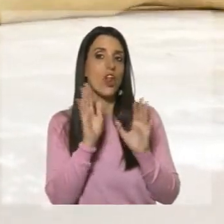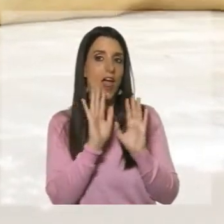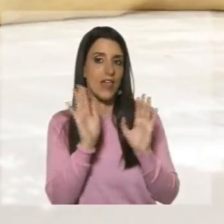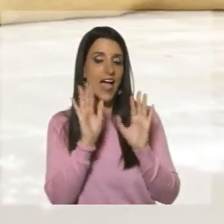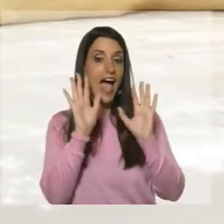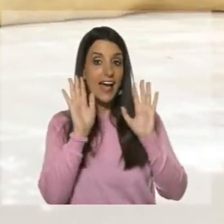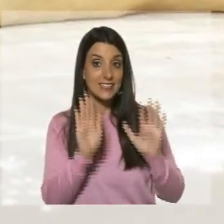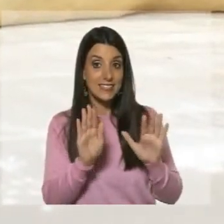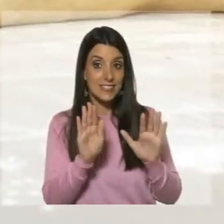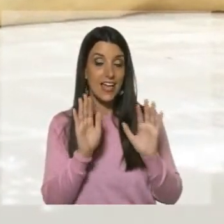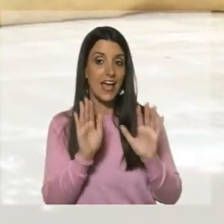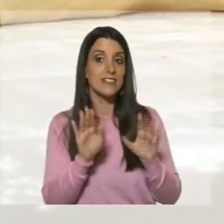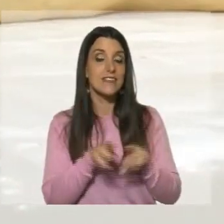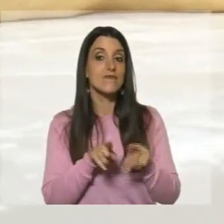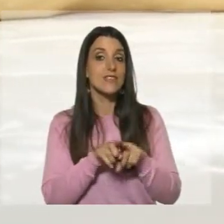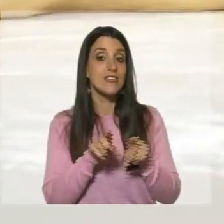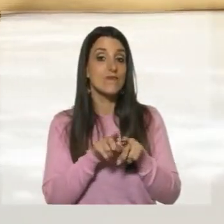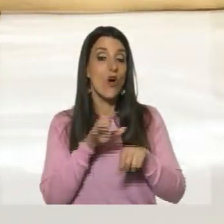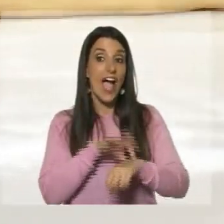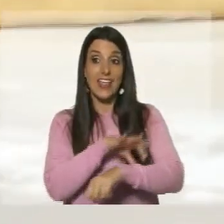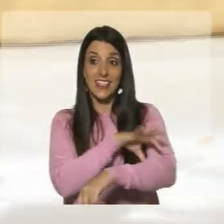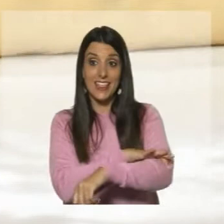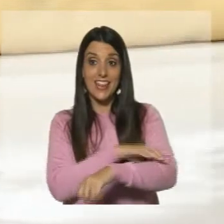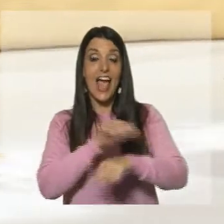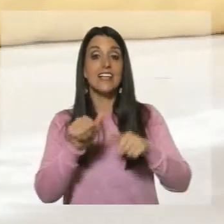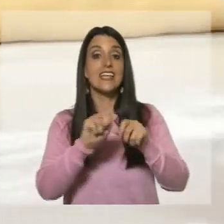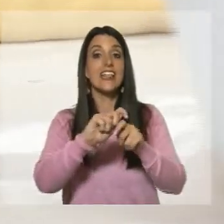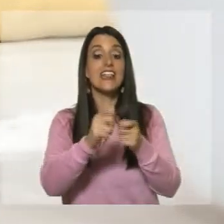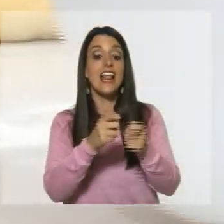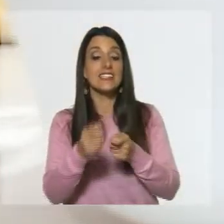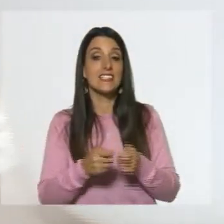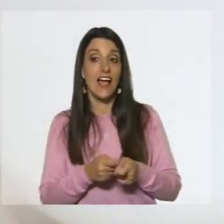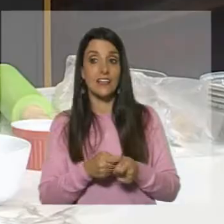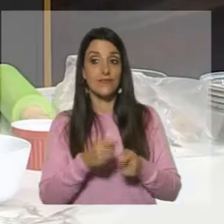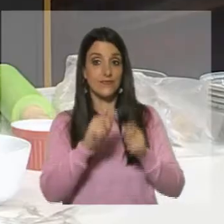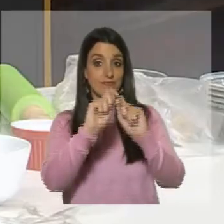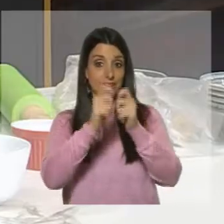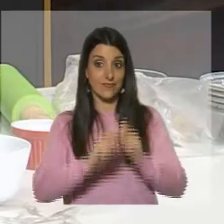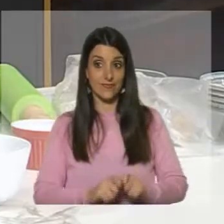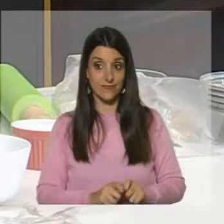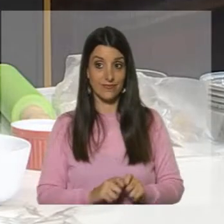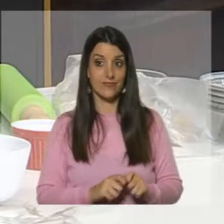ponemos para arriba. Como si estuvieras en jardinera, vas a hacer una trencita de dos trozos. ¿Qué?